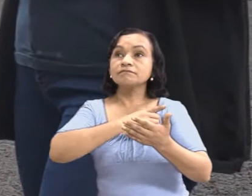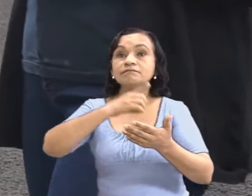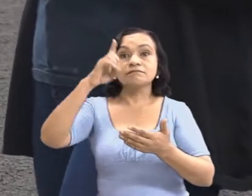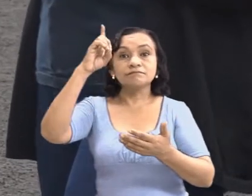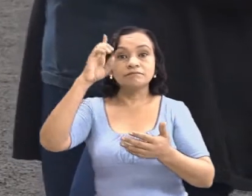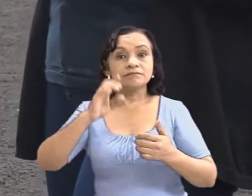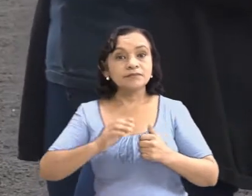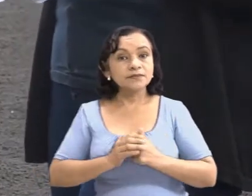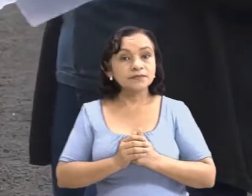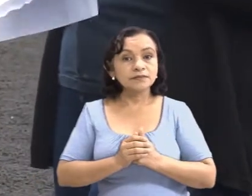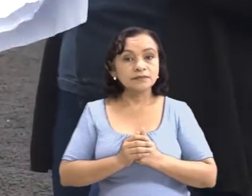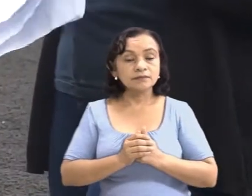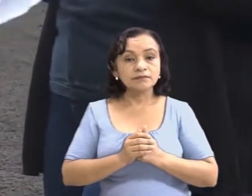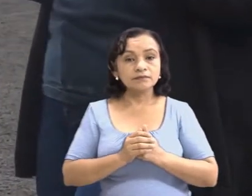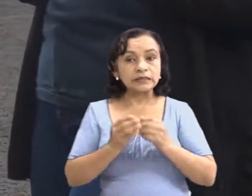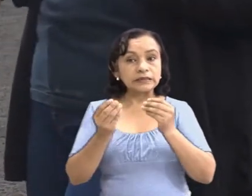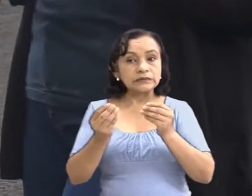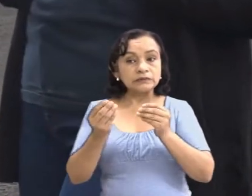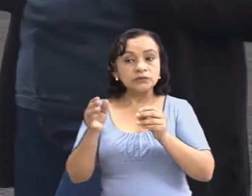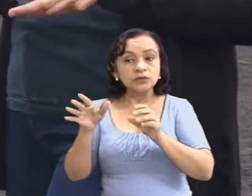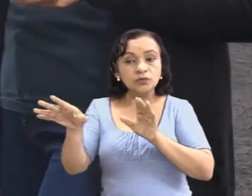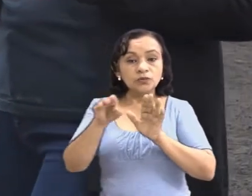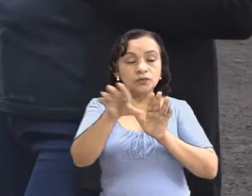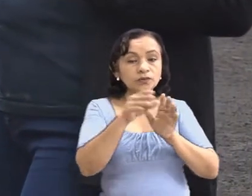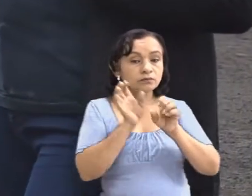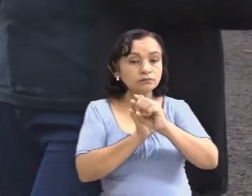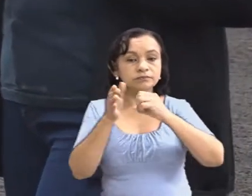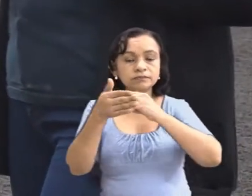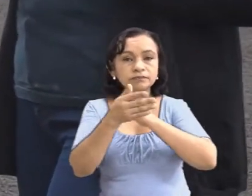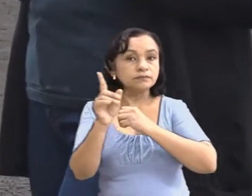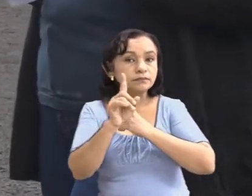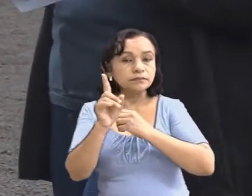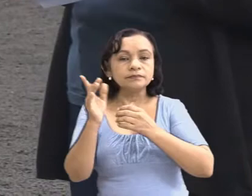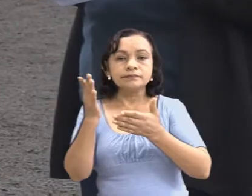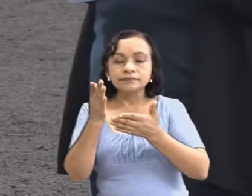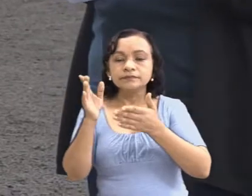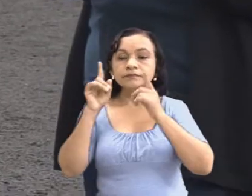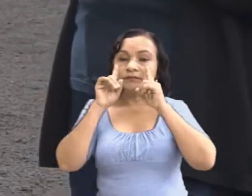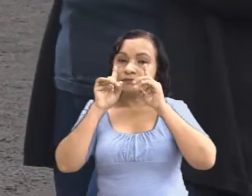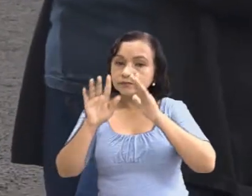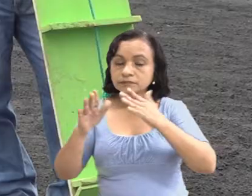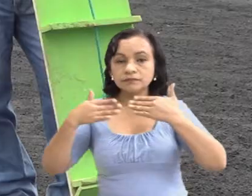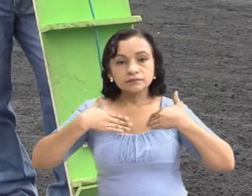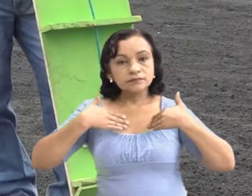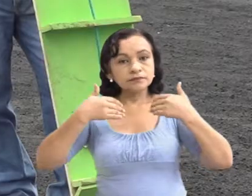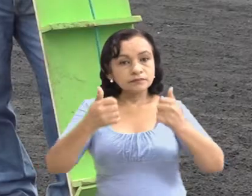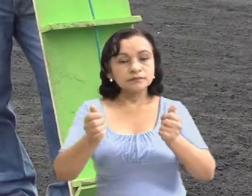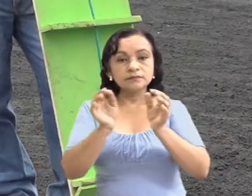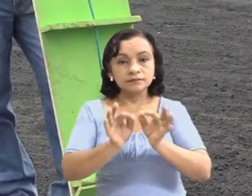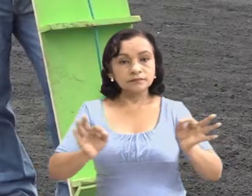aquí no ha llegado mucho la parte de la pandemia, pero que sin embargo se continúan tomando las medidas preventivas.